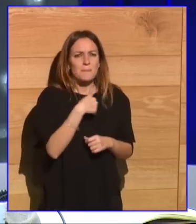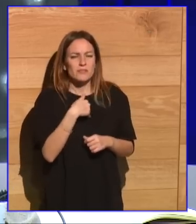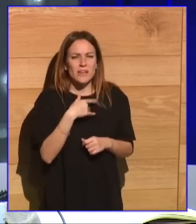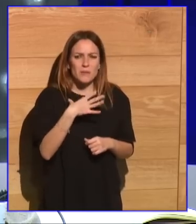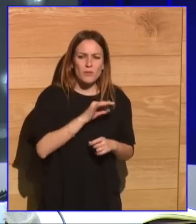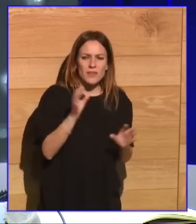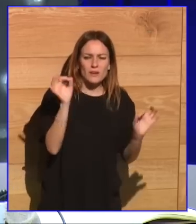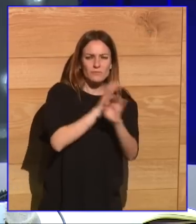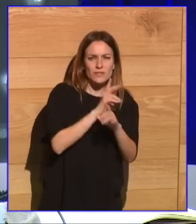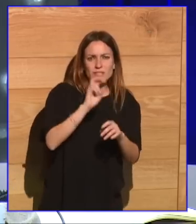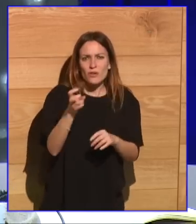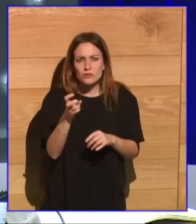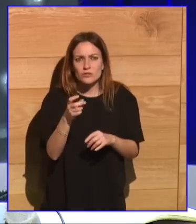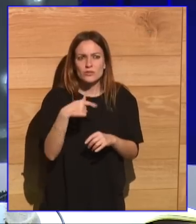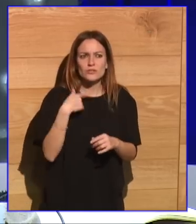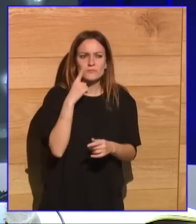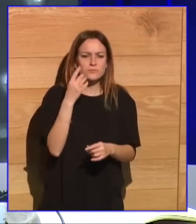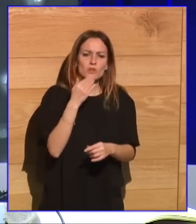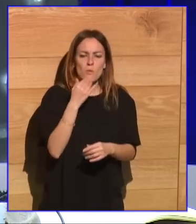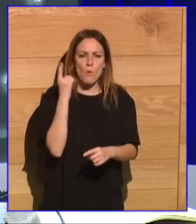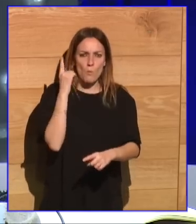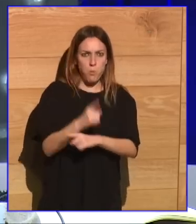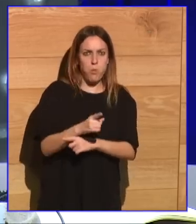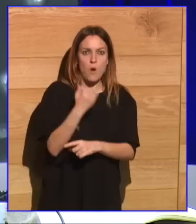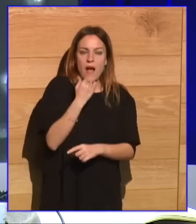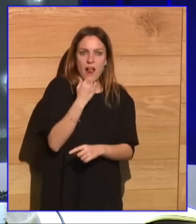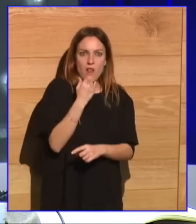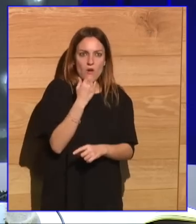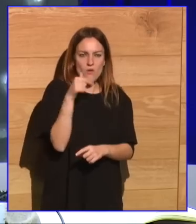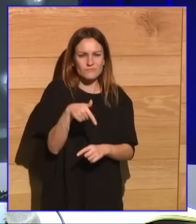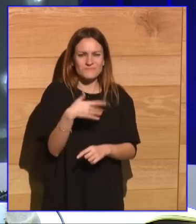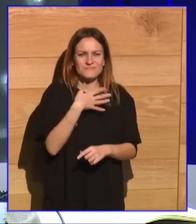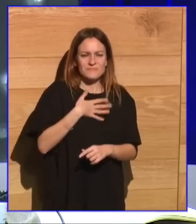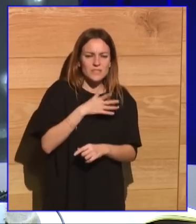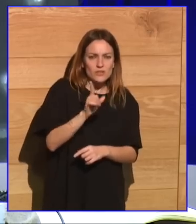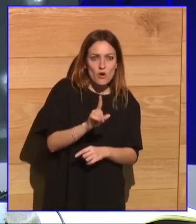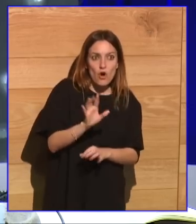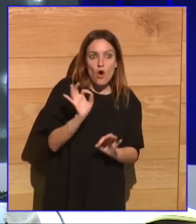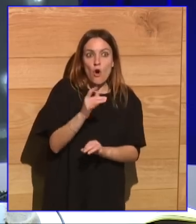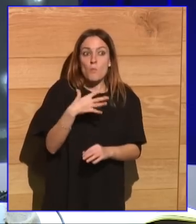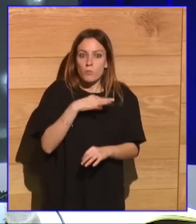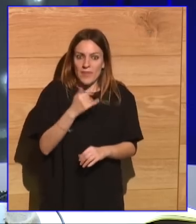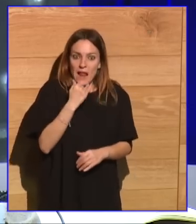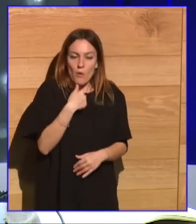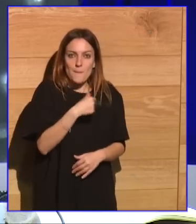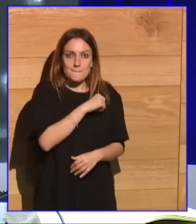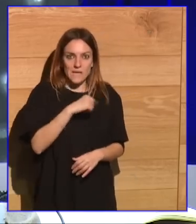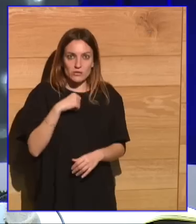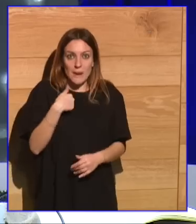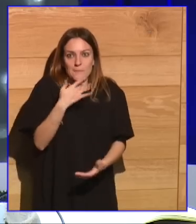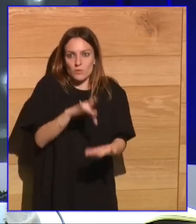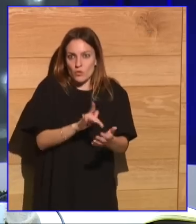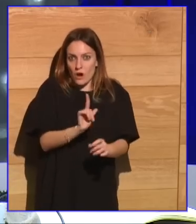Me parece que está tratando de imponer un carisma al personaje que no acaba de resultar encantador, o tal vez sea simplemente personal y a mí no me